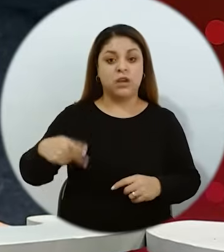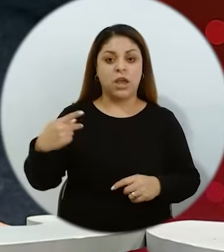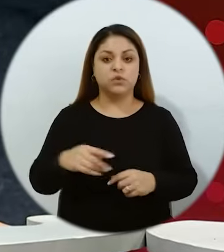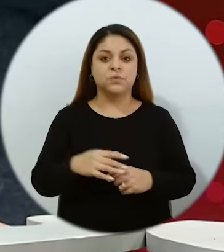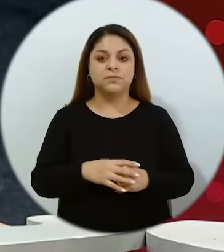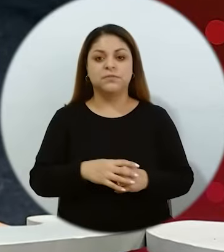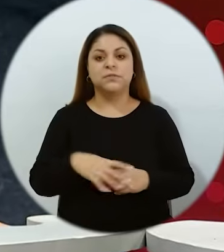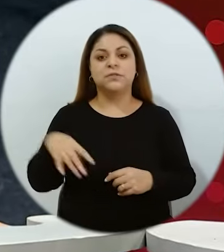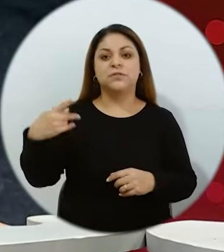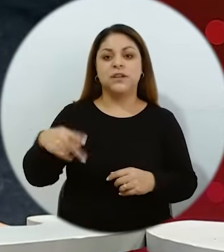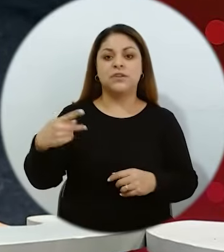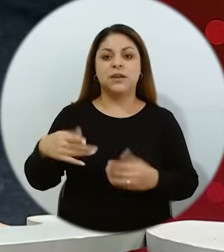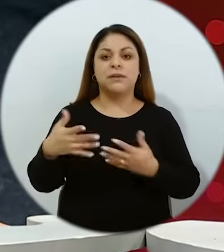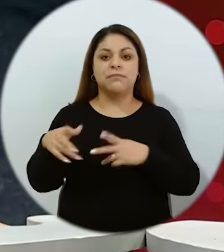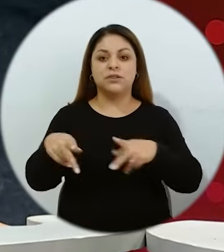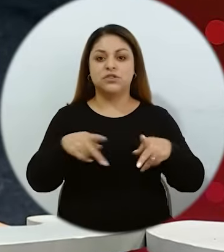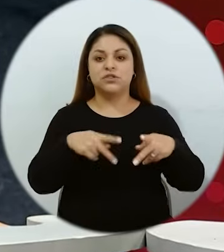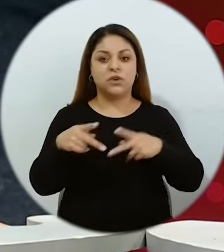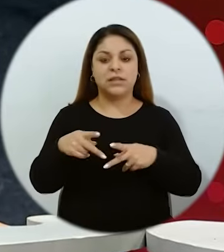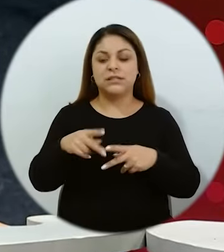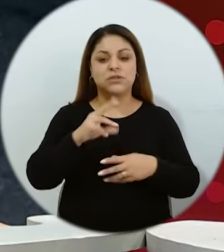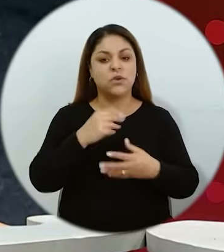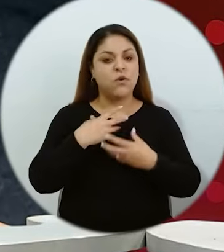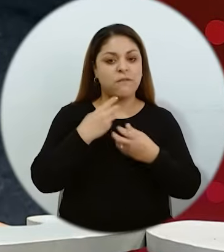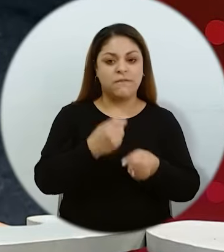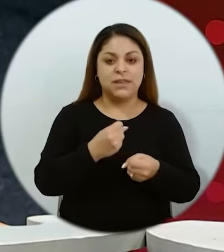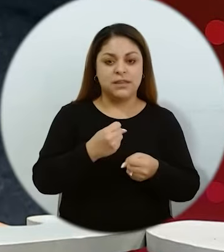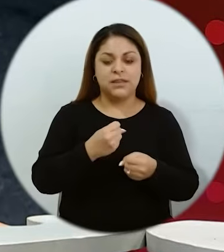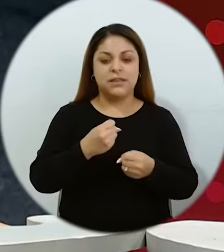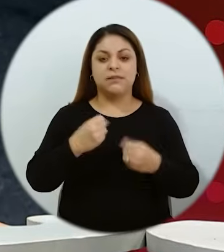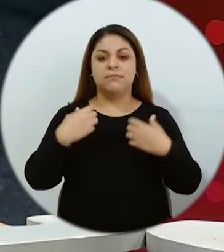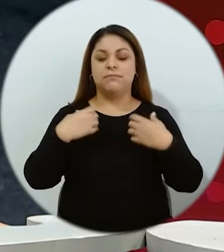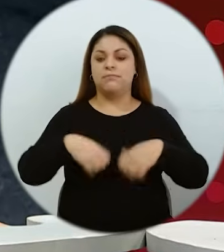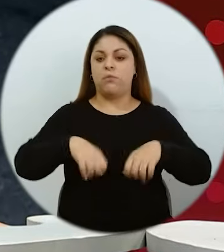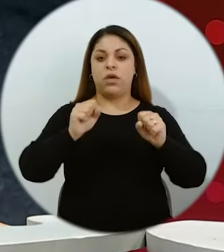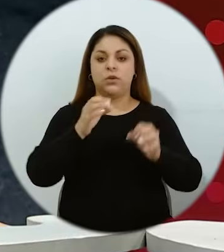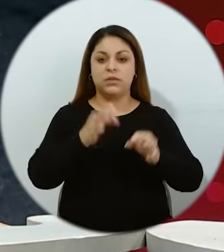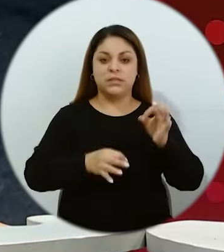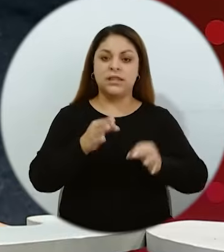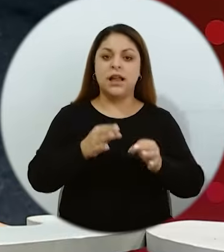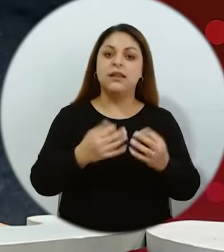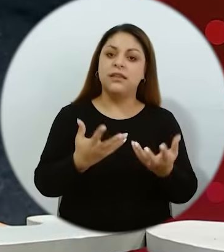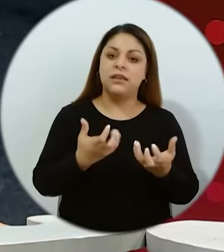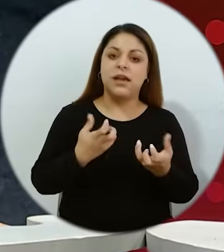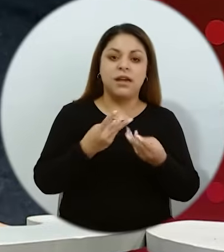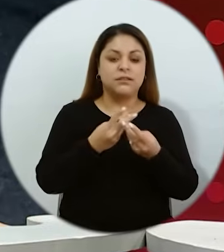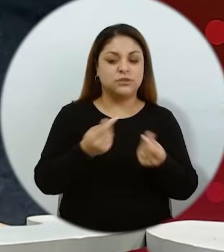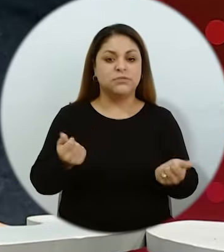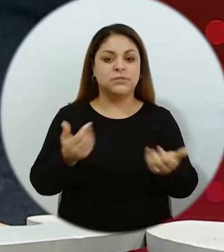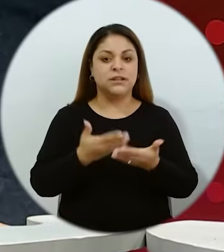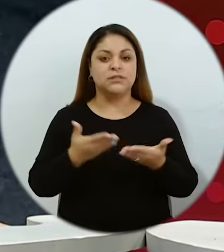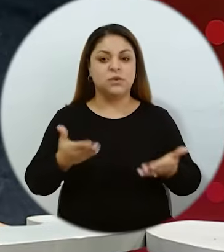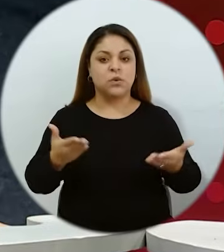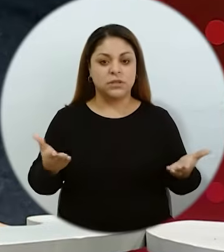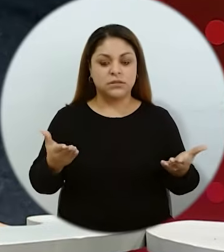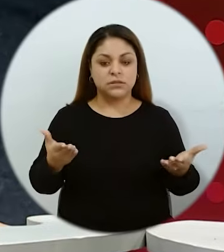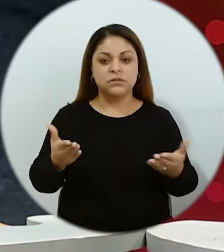un riesgo que la gente deje de confiar del todo en el Poder Judicial y quiera resolver las